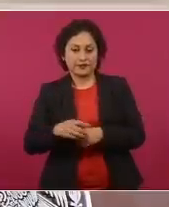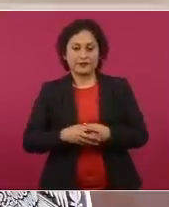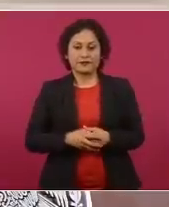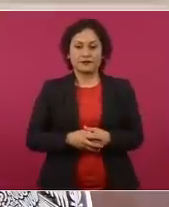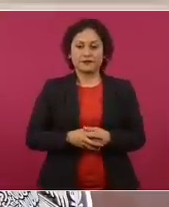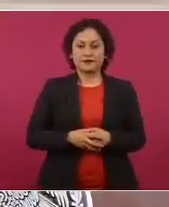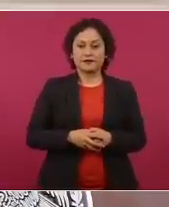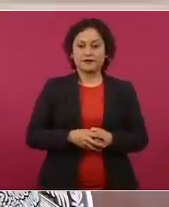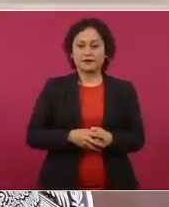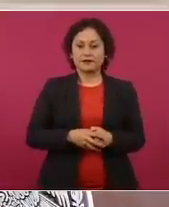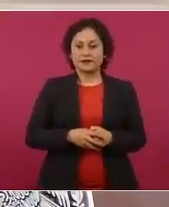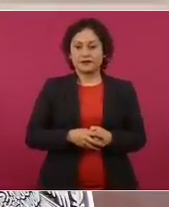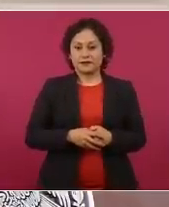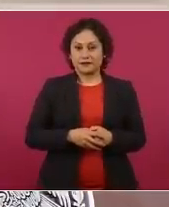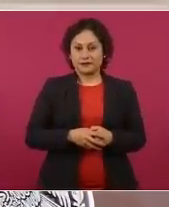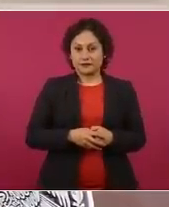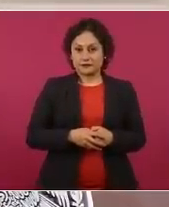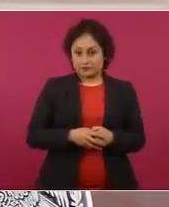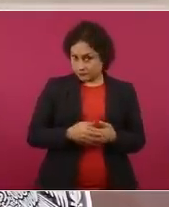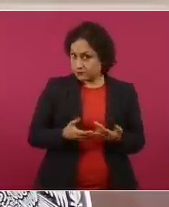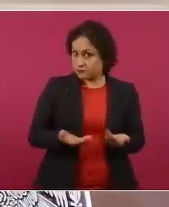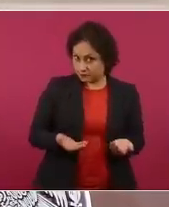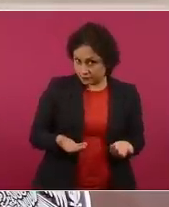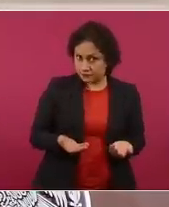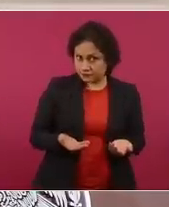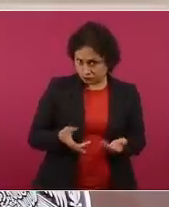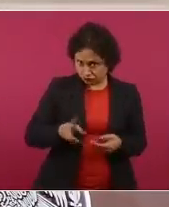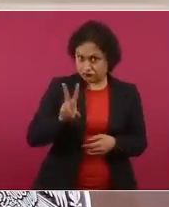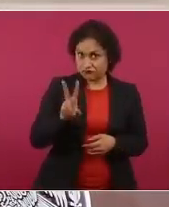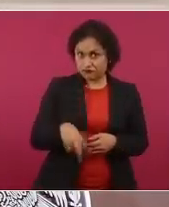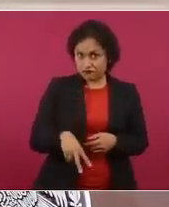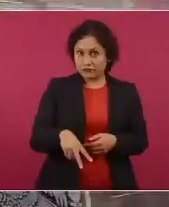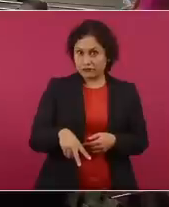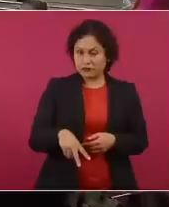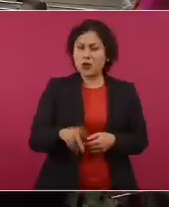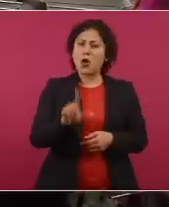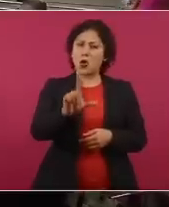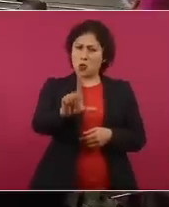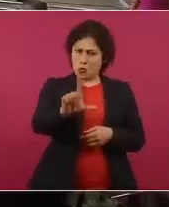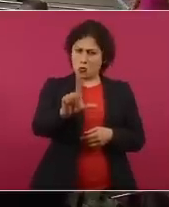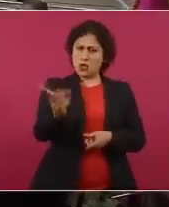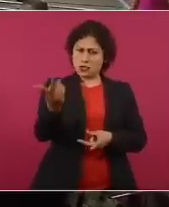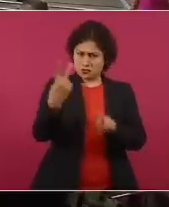A detallar todo Sería bueno, ¿verdad? Sí. El lunes que venga.